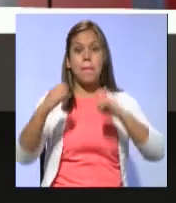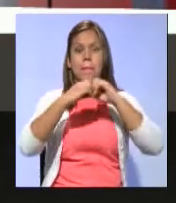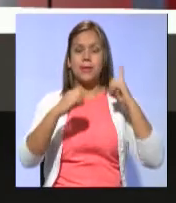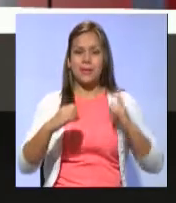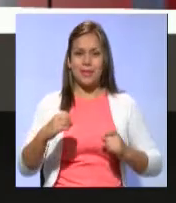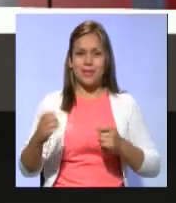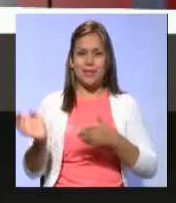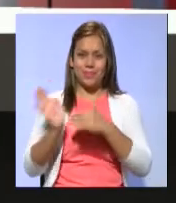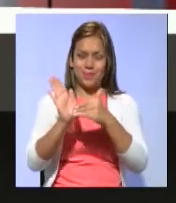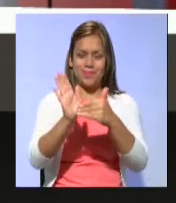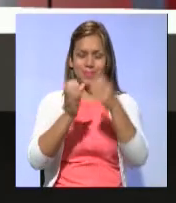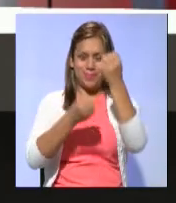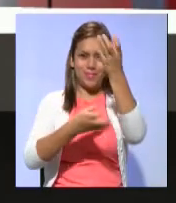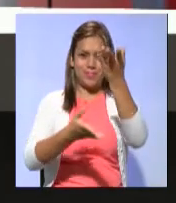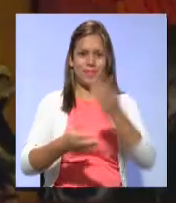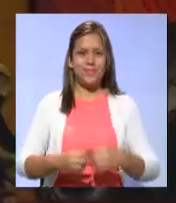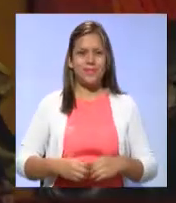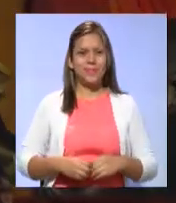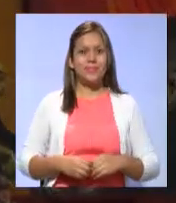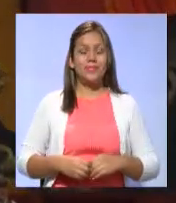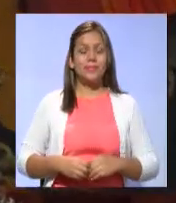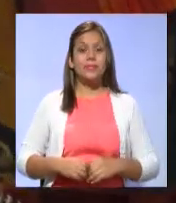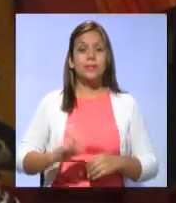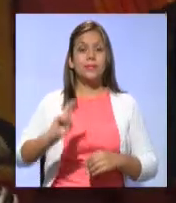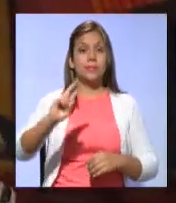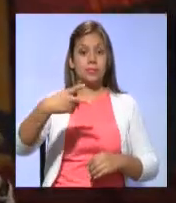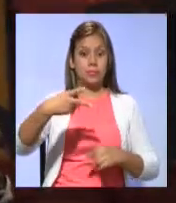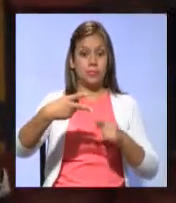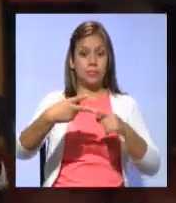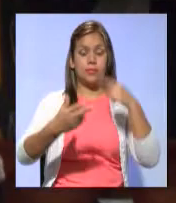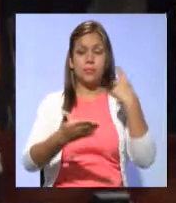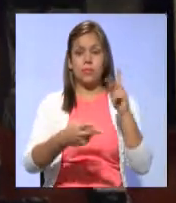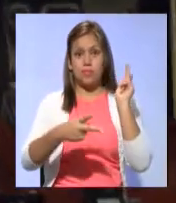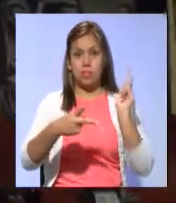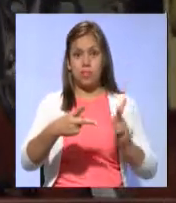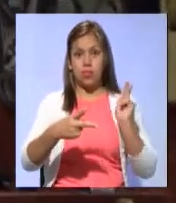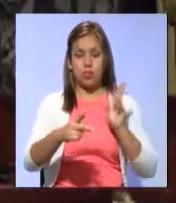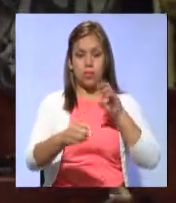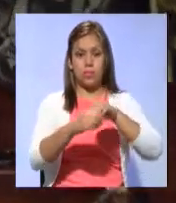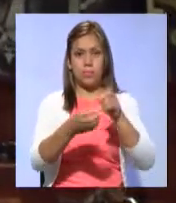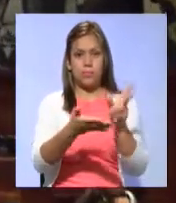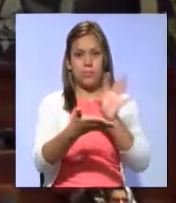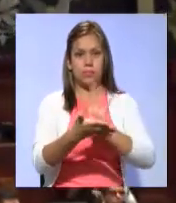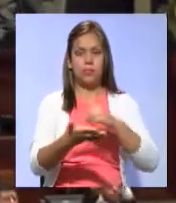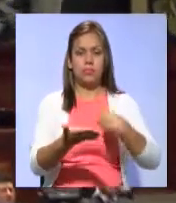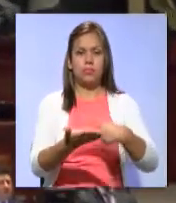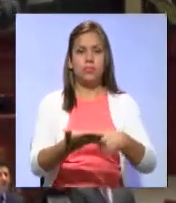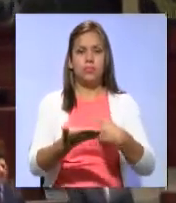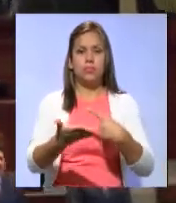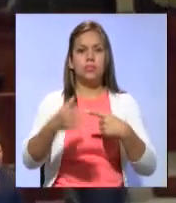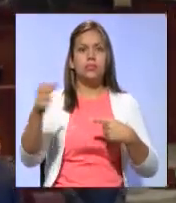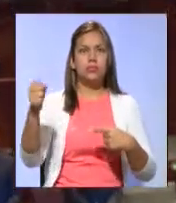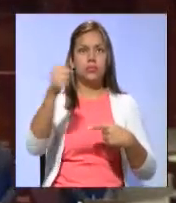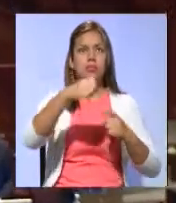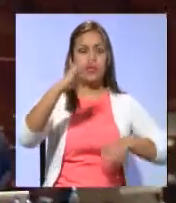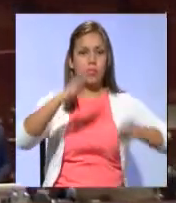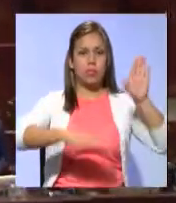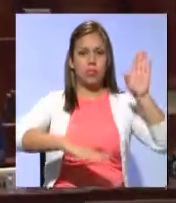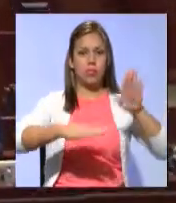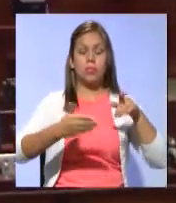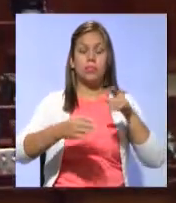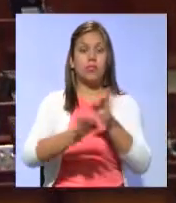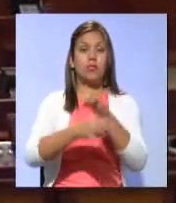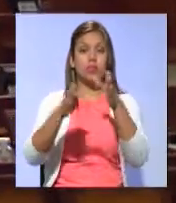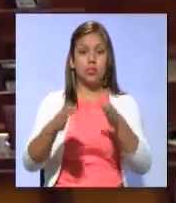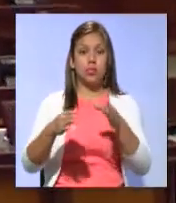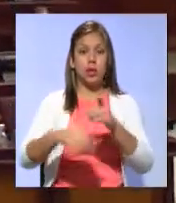a continuación. Como segundo punto en el orden del día, en el Pleno de la Asamblea se llevará a cabo la posesión de funcionarios designados